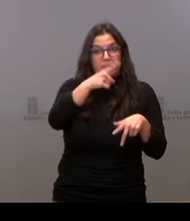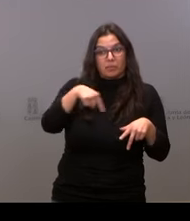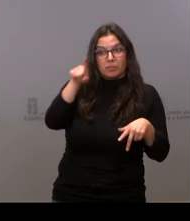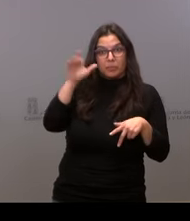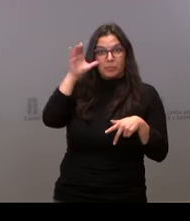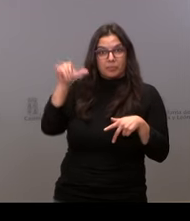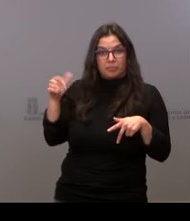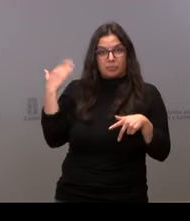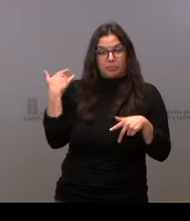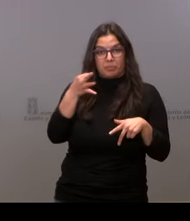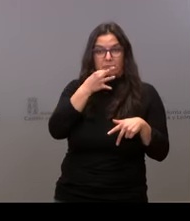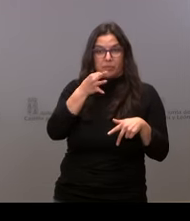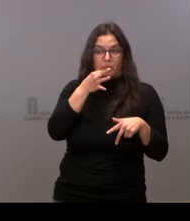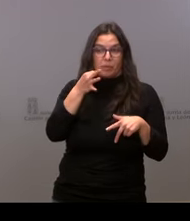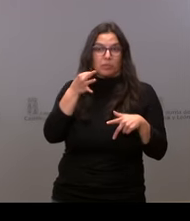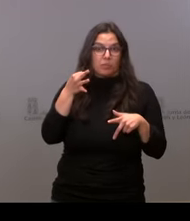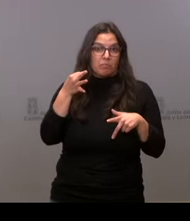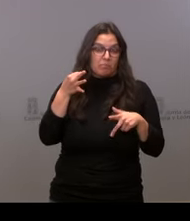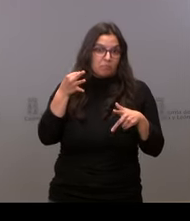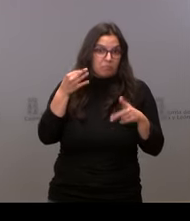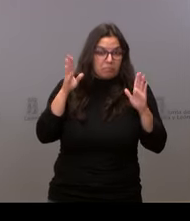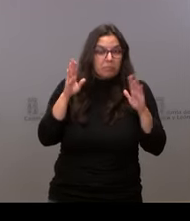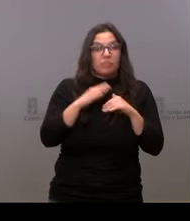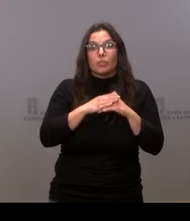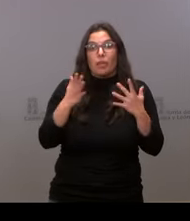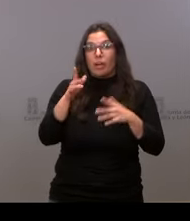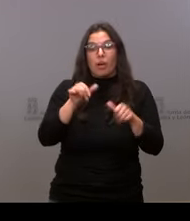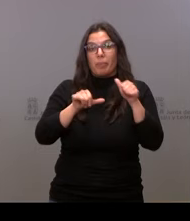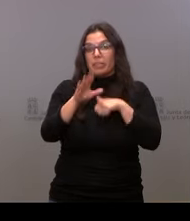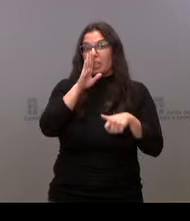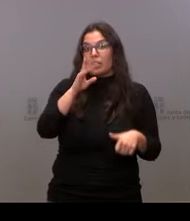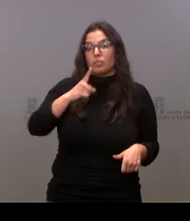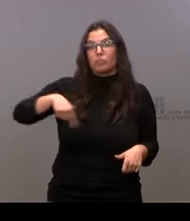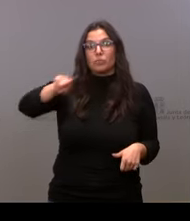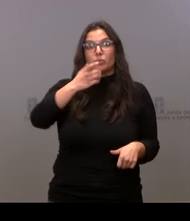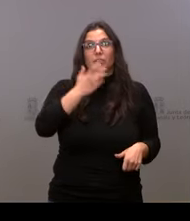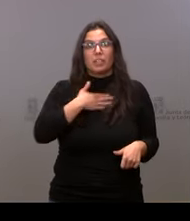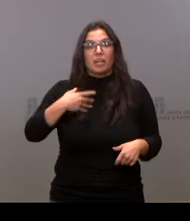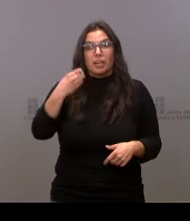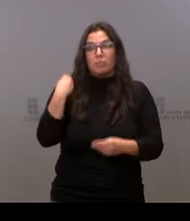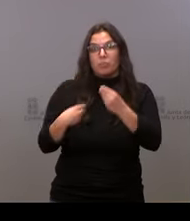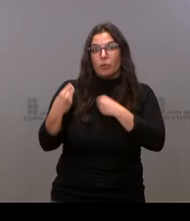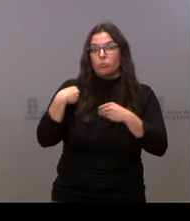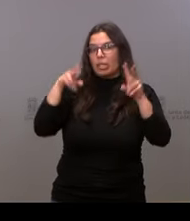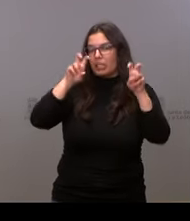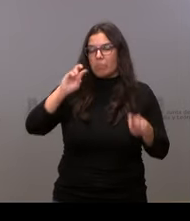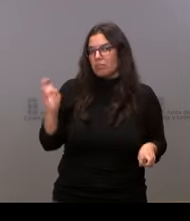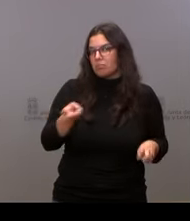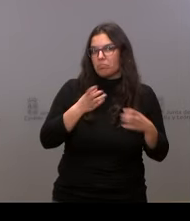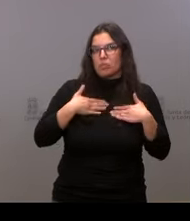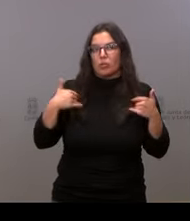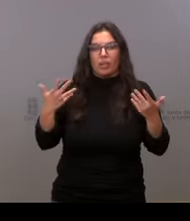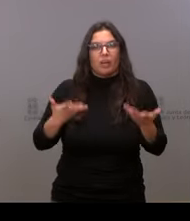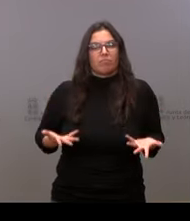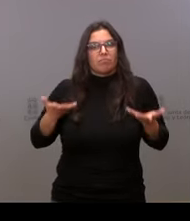detenimiento al menos lo espero y a partir de aquí si quieren realizar ustedes alguna pregunta sobre estas cuestiones otras yo quedo